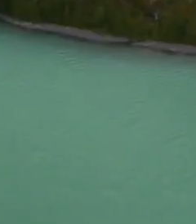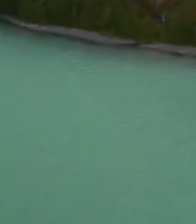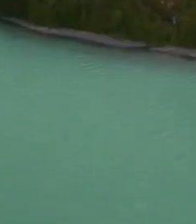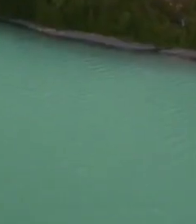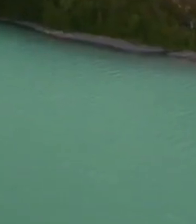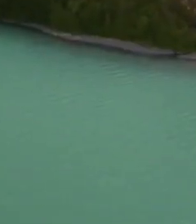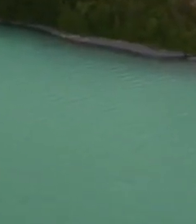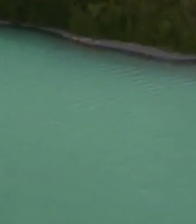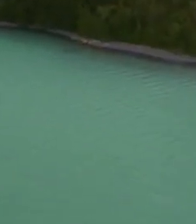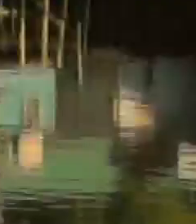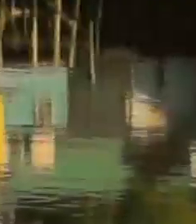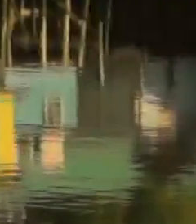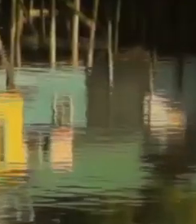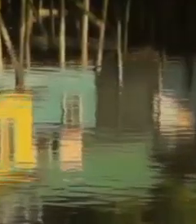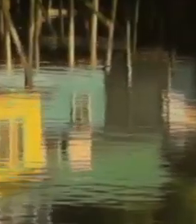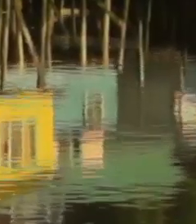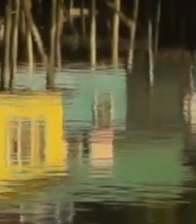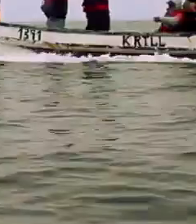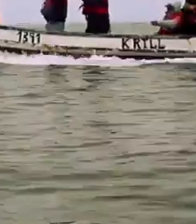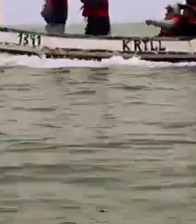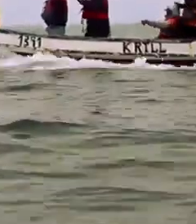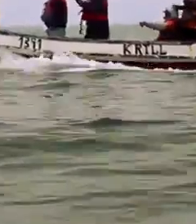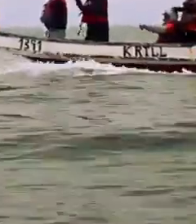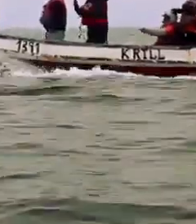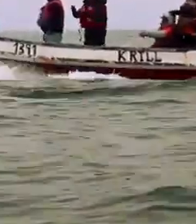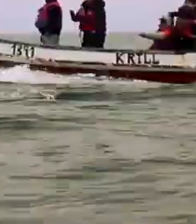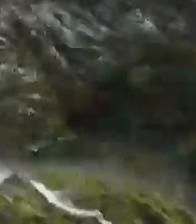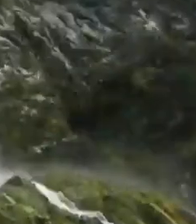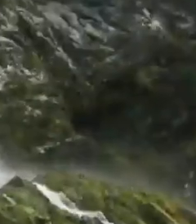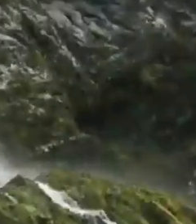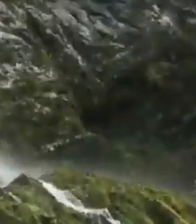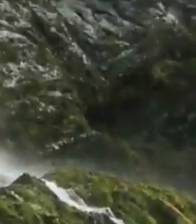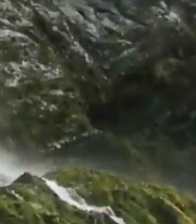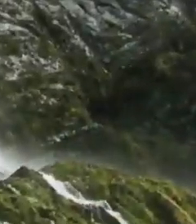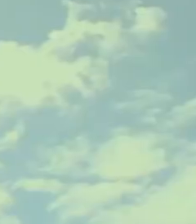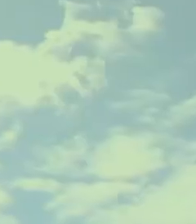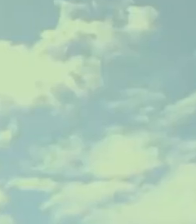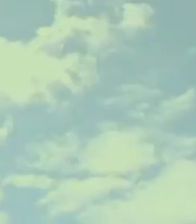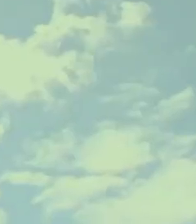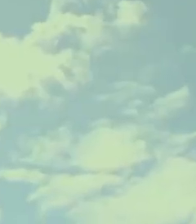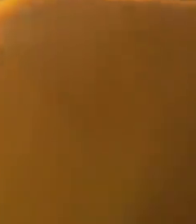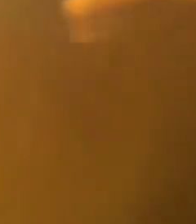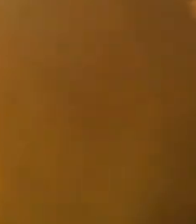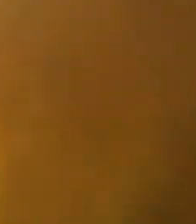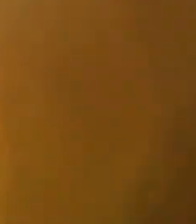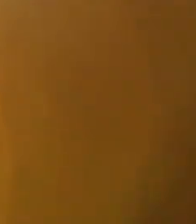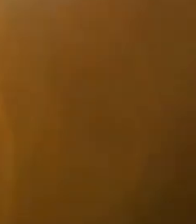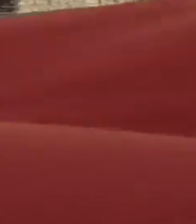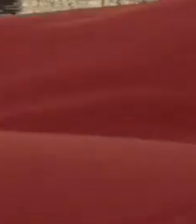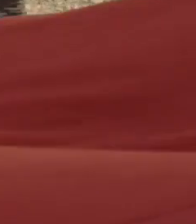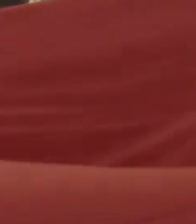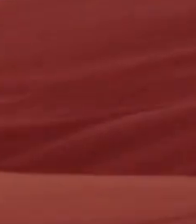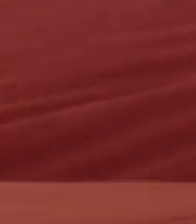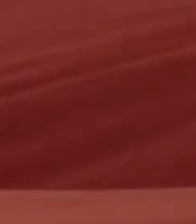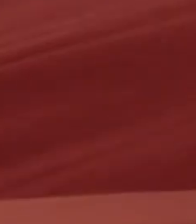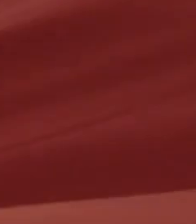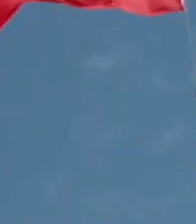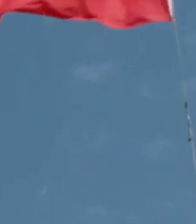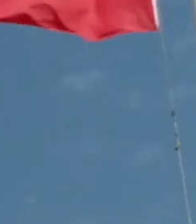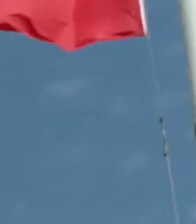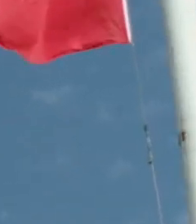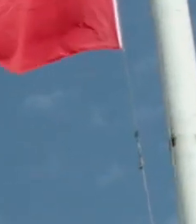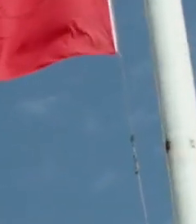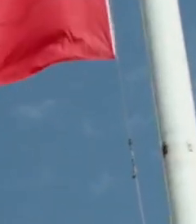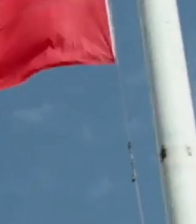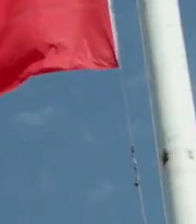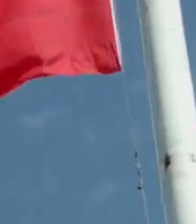transmitió el gobierno de chile a los canales de televisión y radioemisoras que integraron